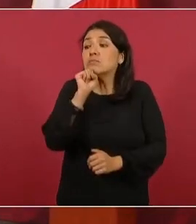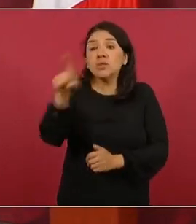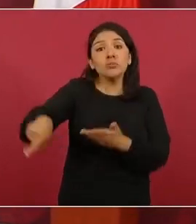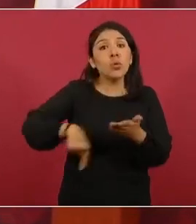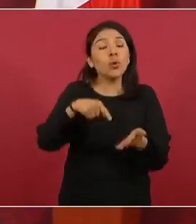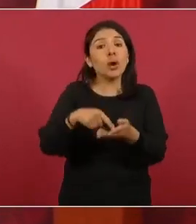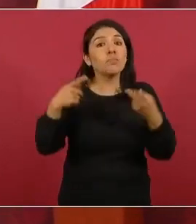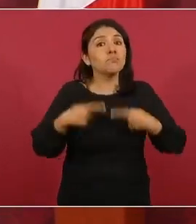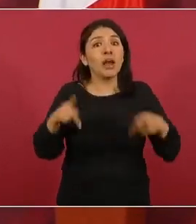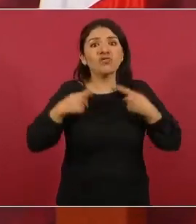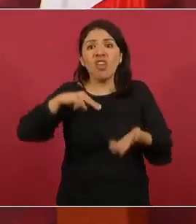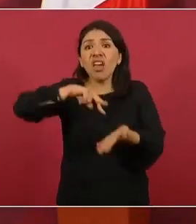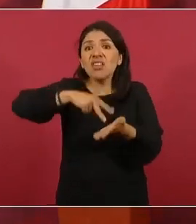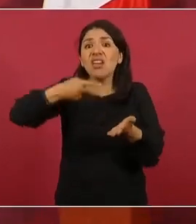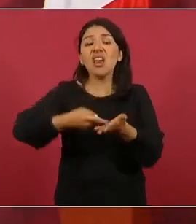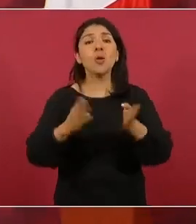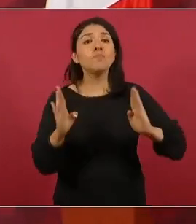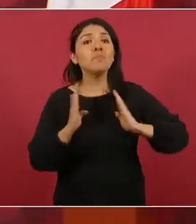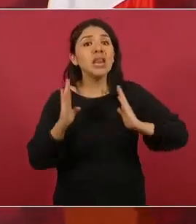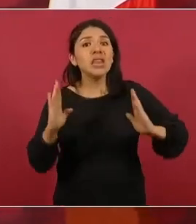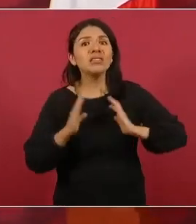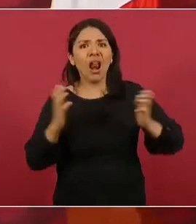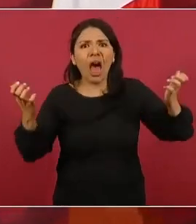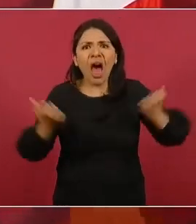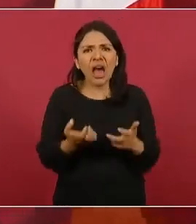ingenieros militares.